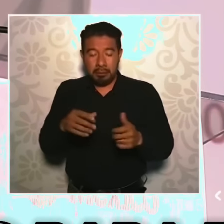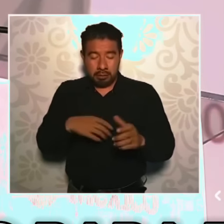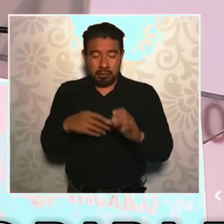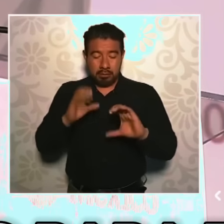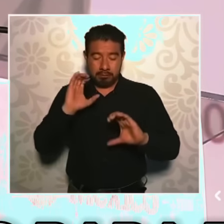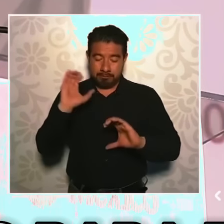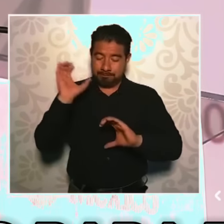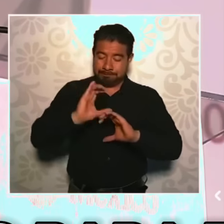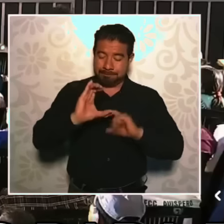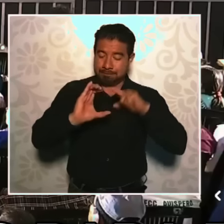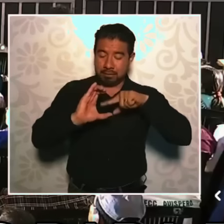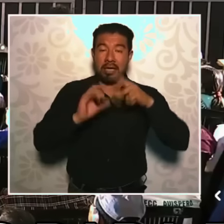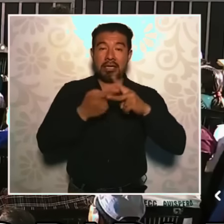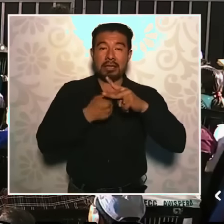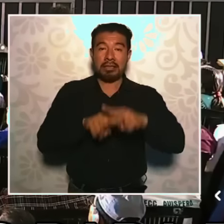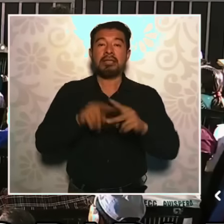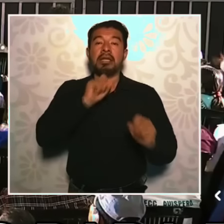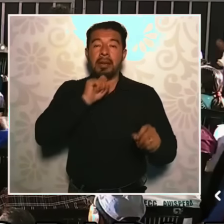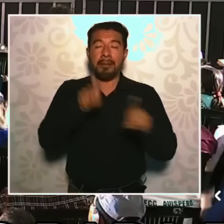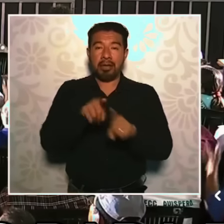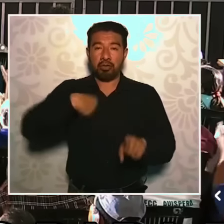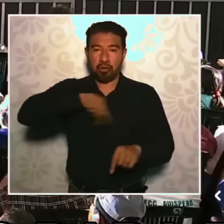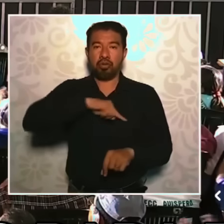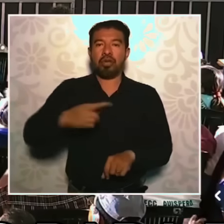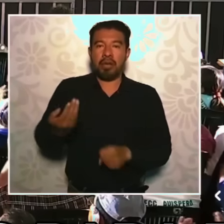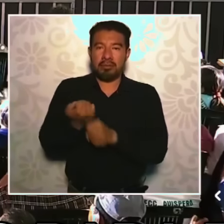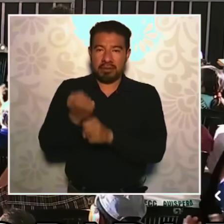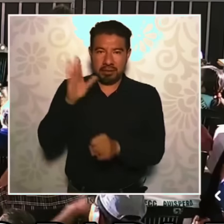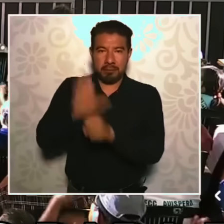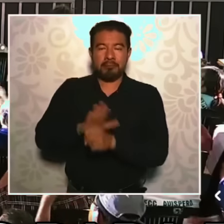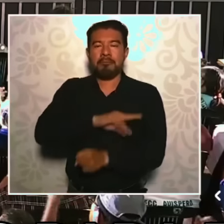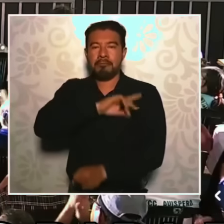piso de la cuarta transformación.